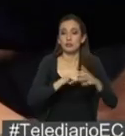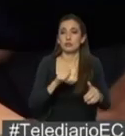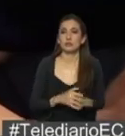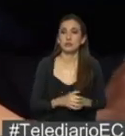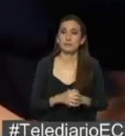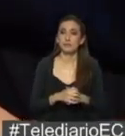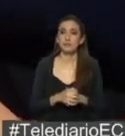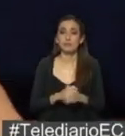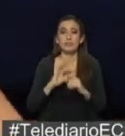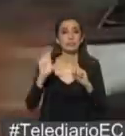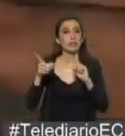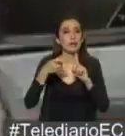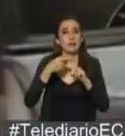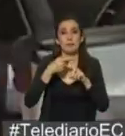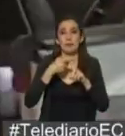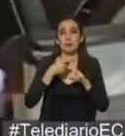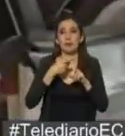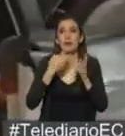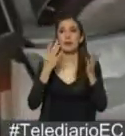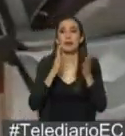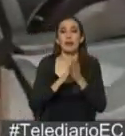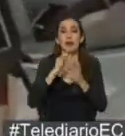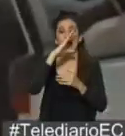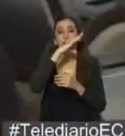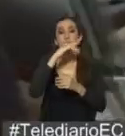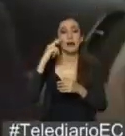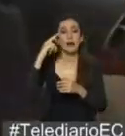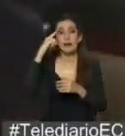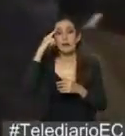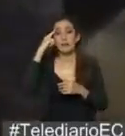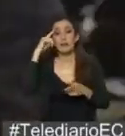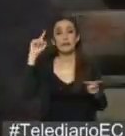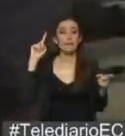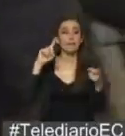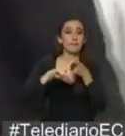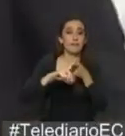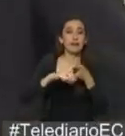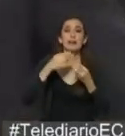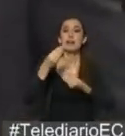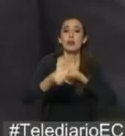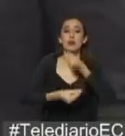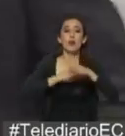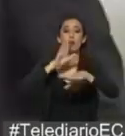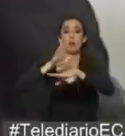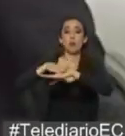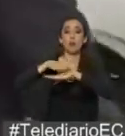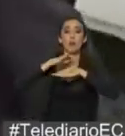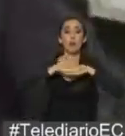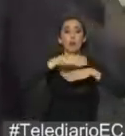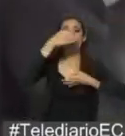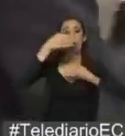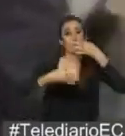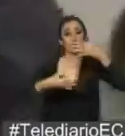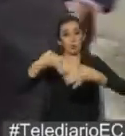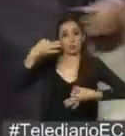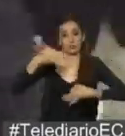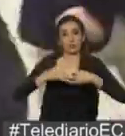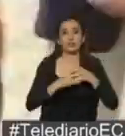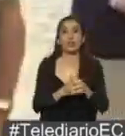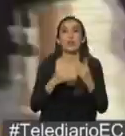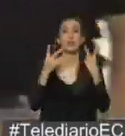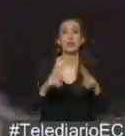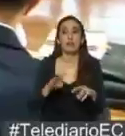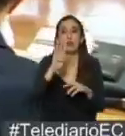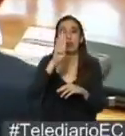la primera sentencia para el ex jefe de Estado Rafael Correa, quien además fue llamado a juicio por el plagio de Fernando Balda, fase que